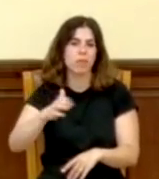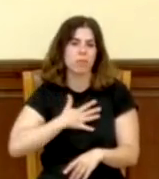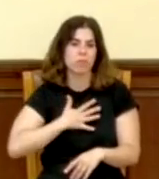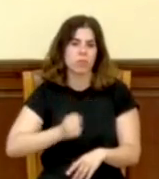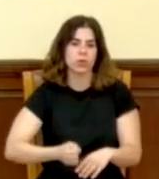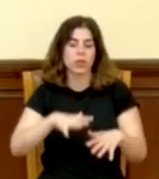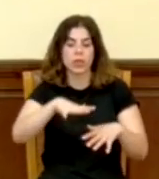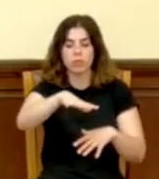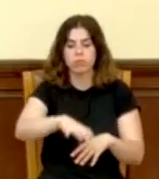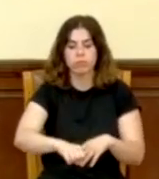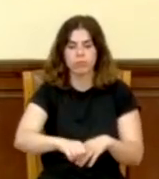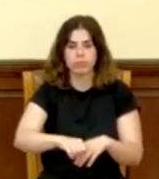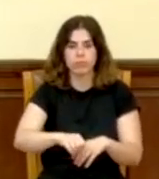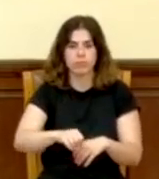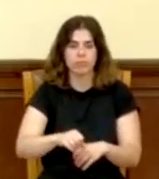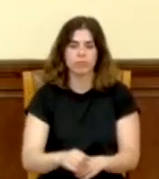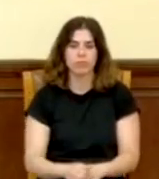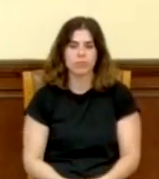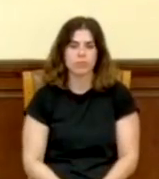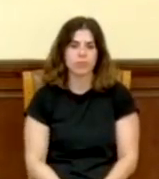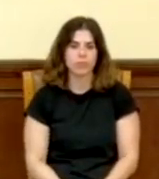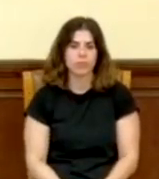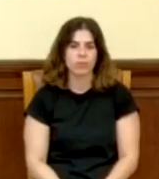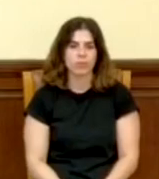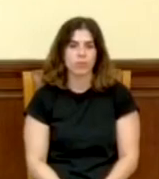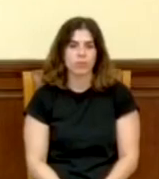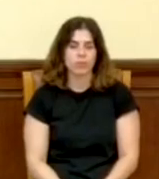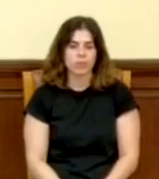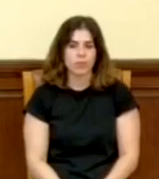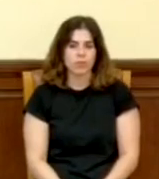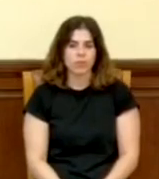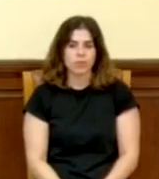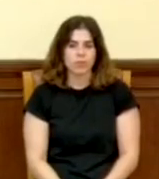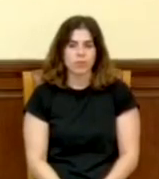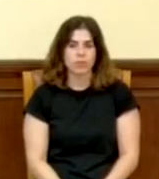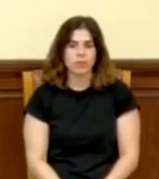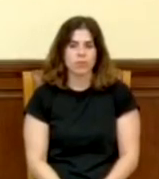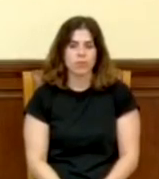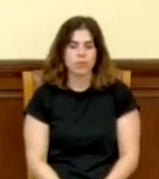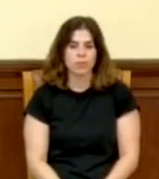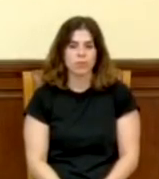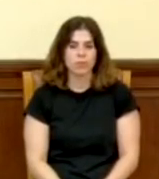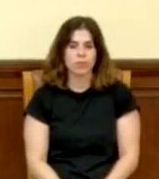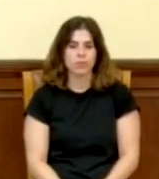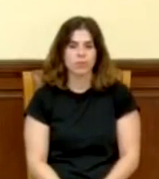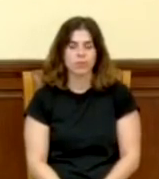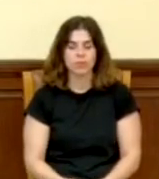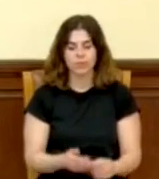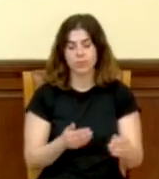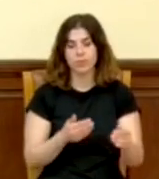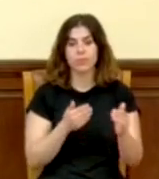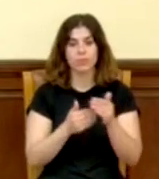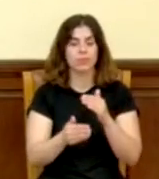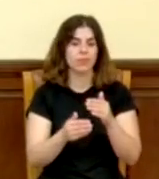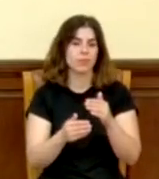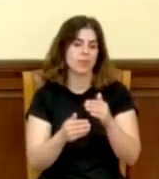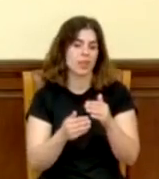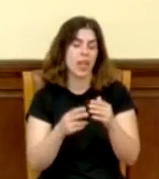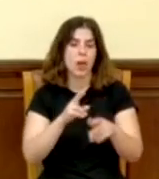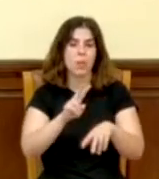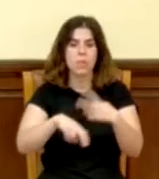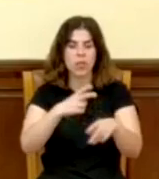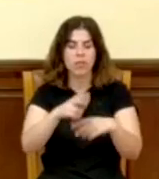del convenio de expropiación mediante una permuta no realizada en los años 90. La presente modificación responde asimismo a los informes de